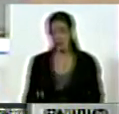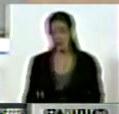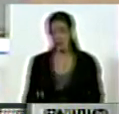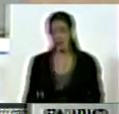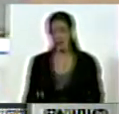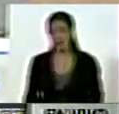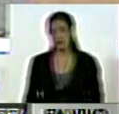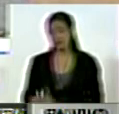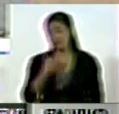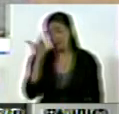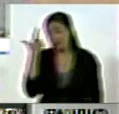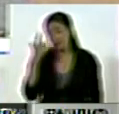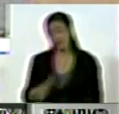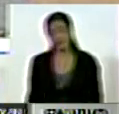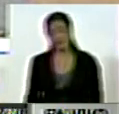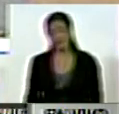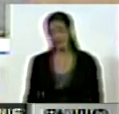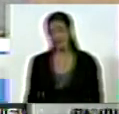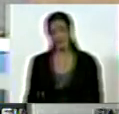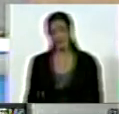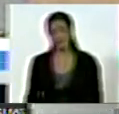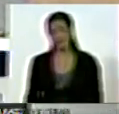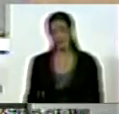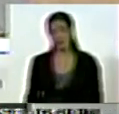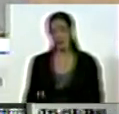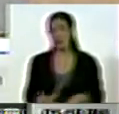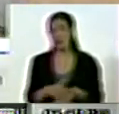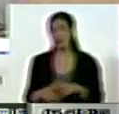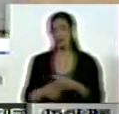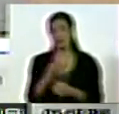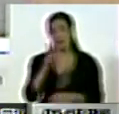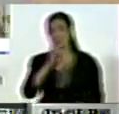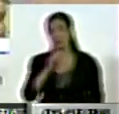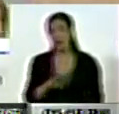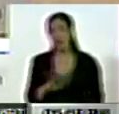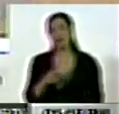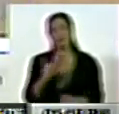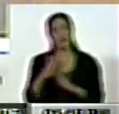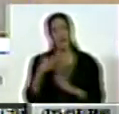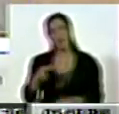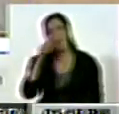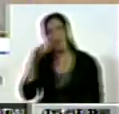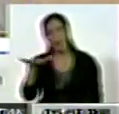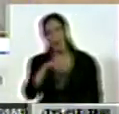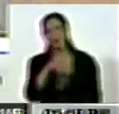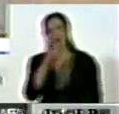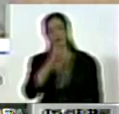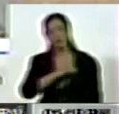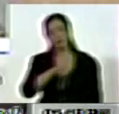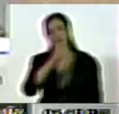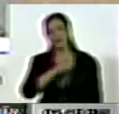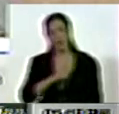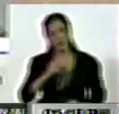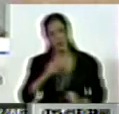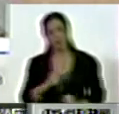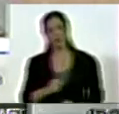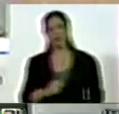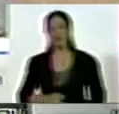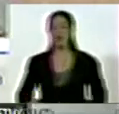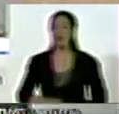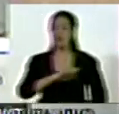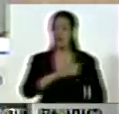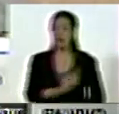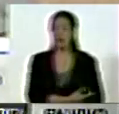Una pena, realmente, porque han causado daño a Venezuela, a pesar de que nuestro pueblo ha resistido con mucha dignidad, con mucha